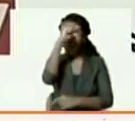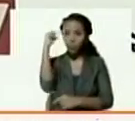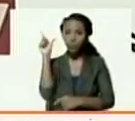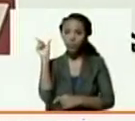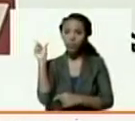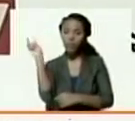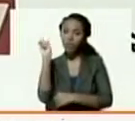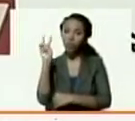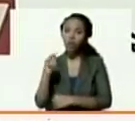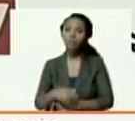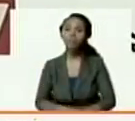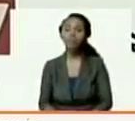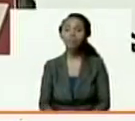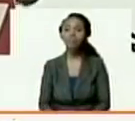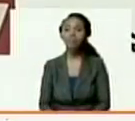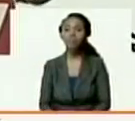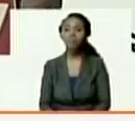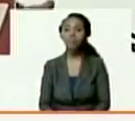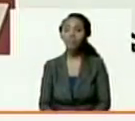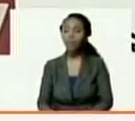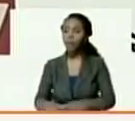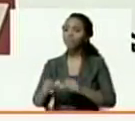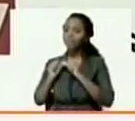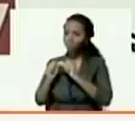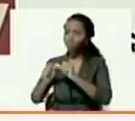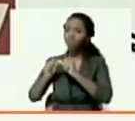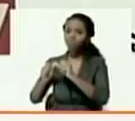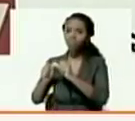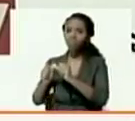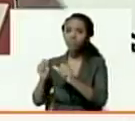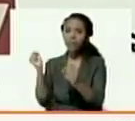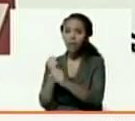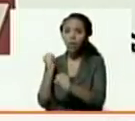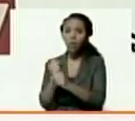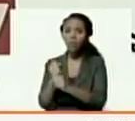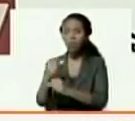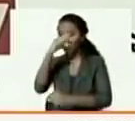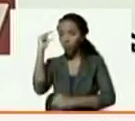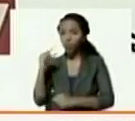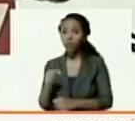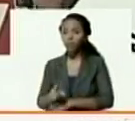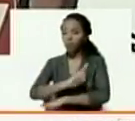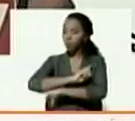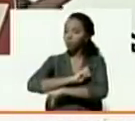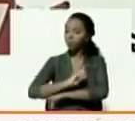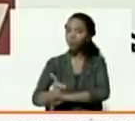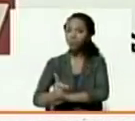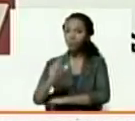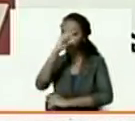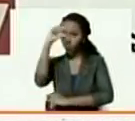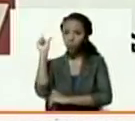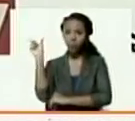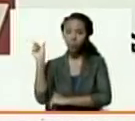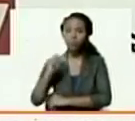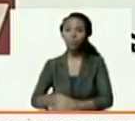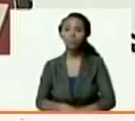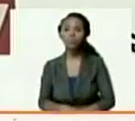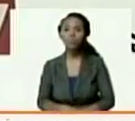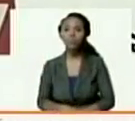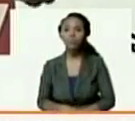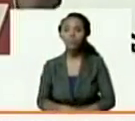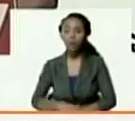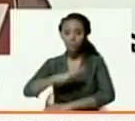Unido de Venezuela, la constancia del Partido Socialista Unido de Venezuela, la unidad de mando en el Partido Socialista Unido de Venezuela,